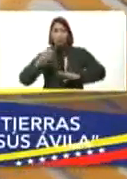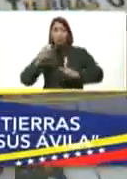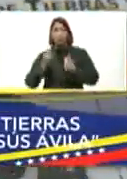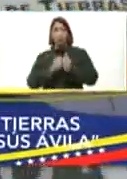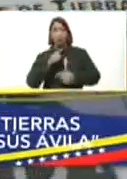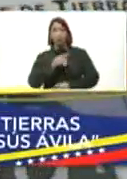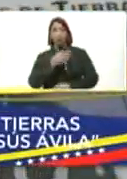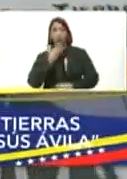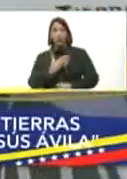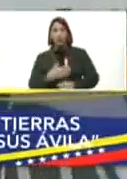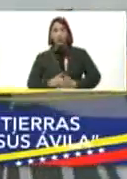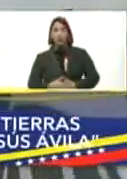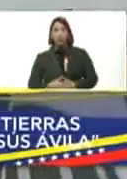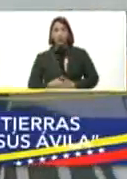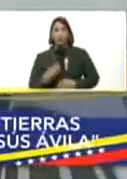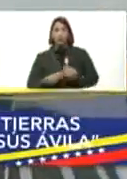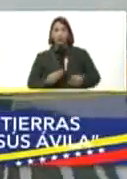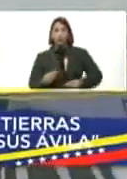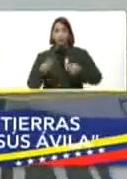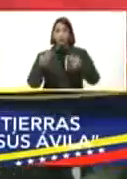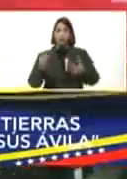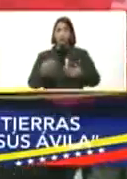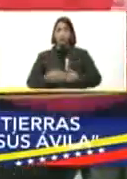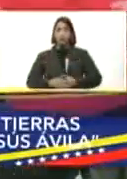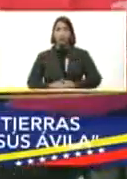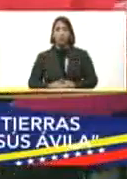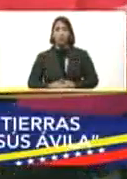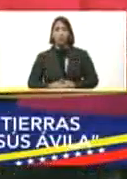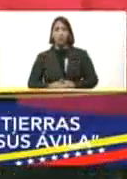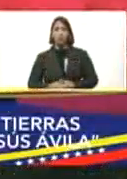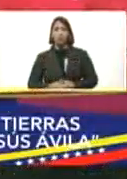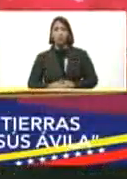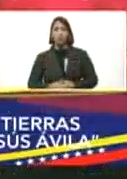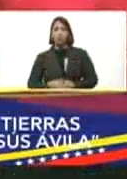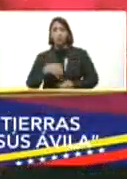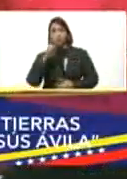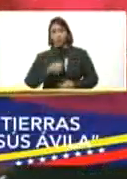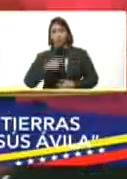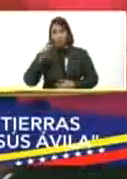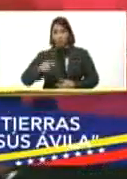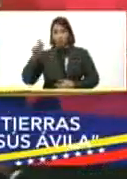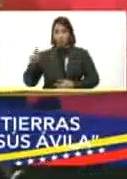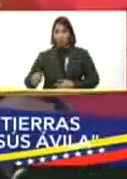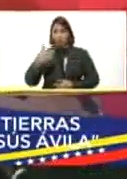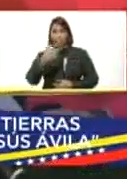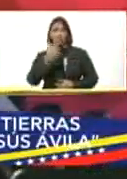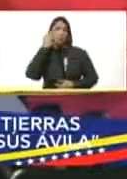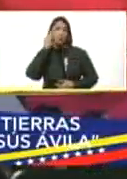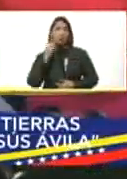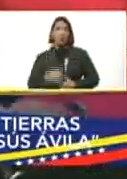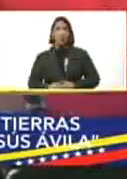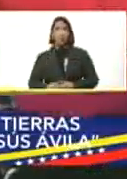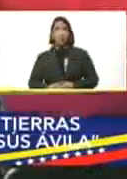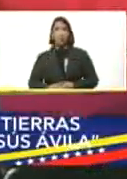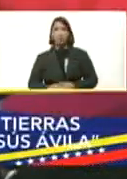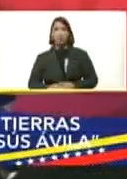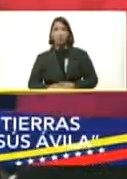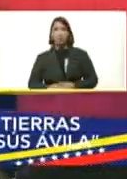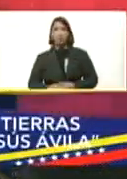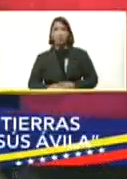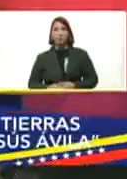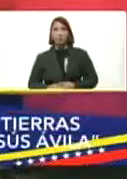permiso, voy a hacerle entrega a Scarle, a Jesús, a Nirvana y a Victoria